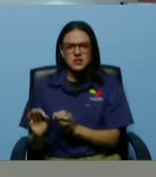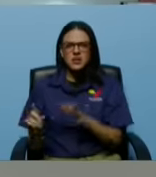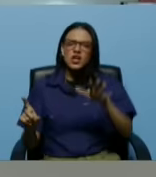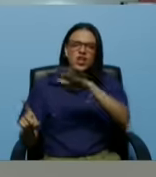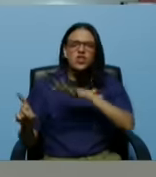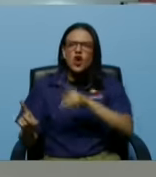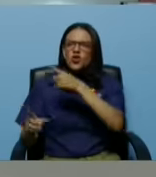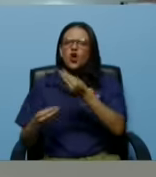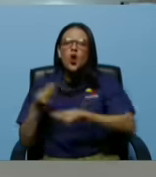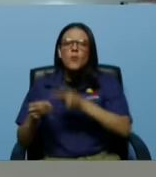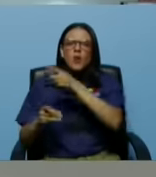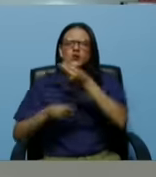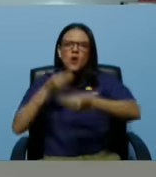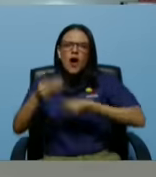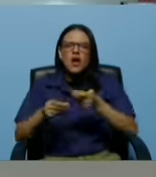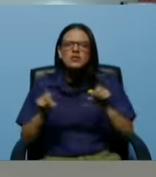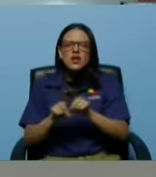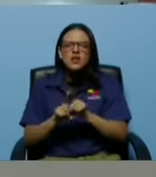gente ha llegado.